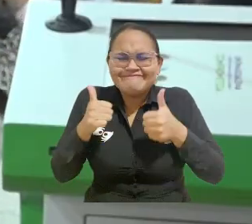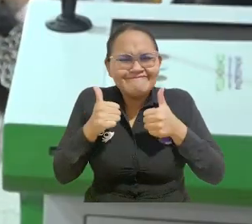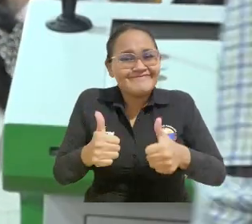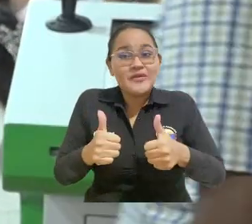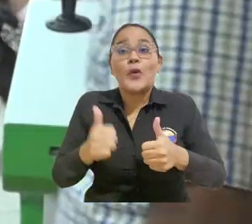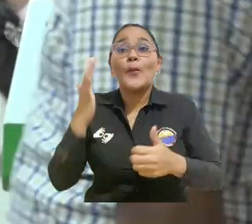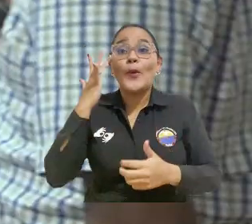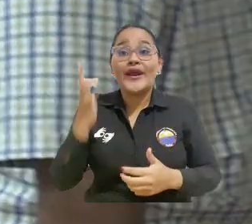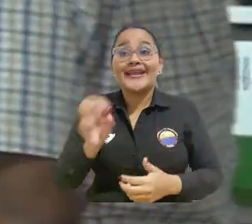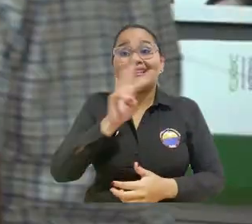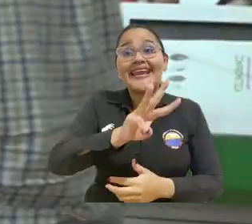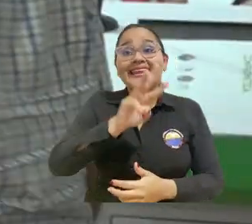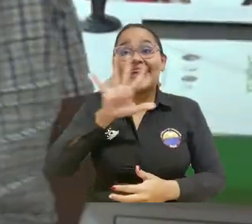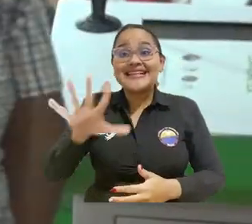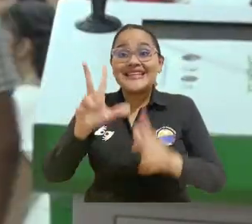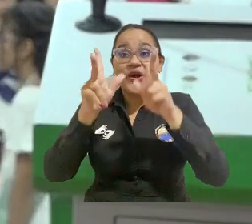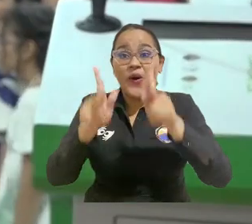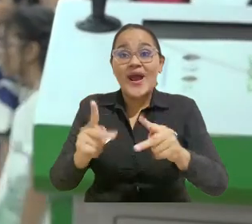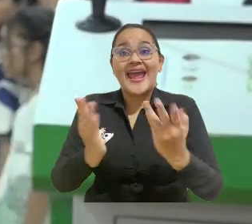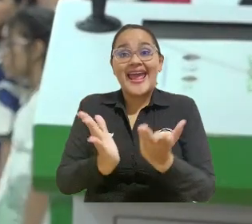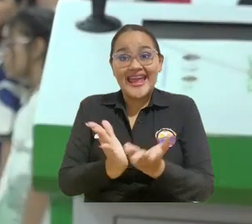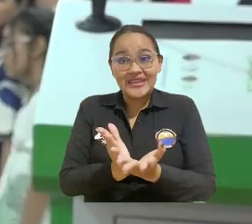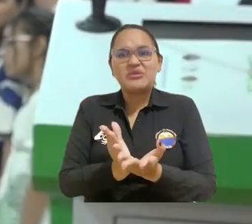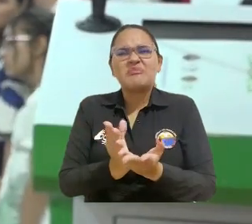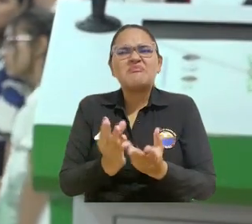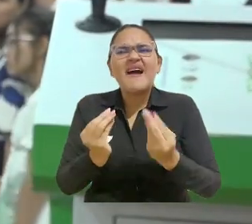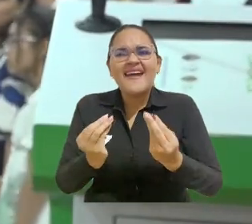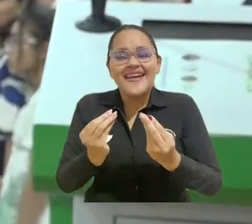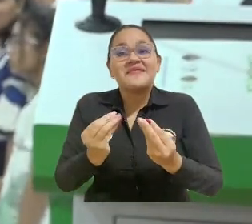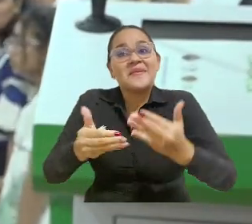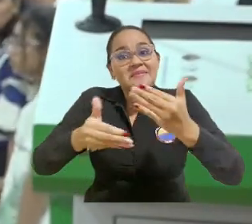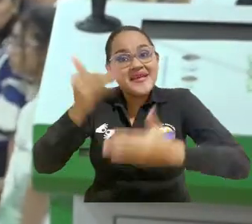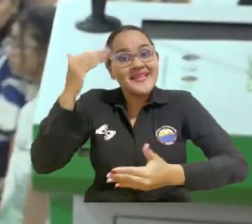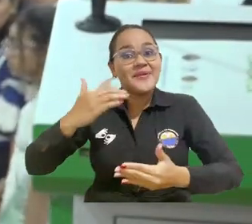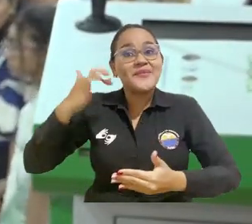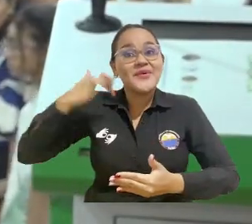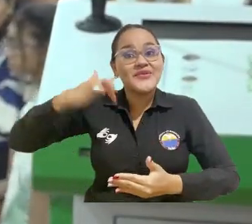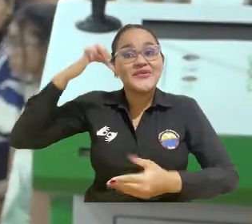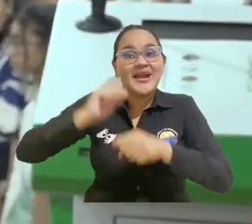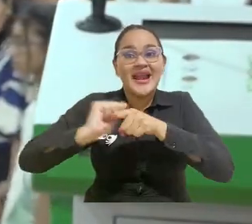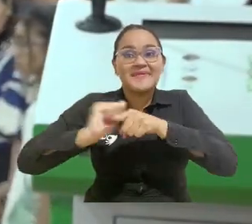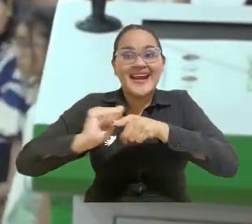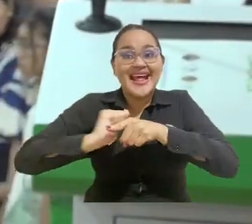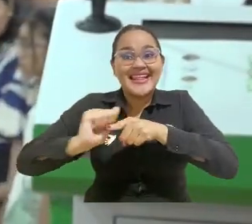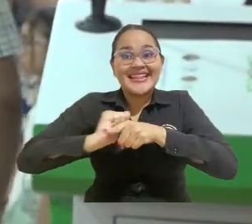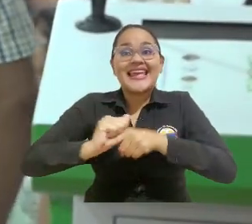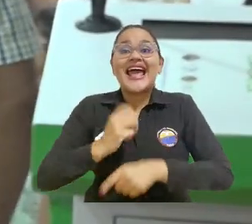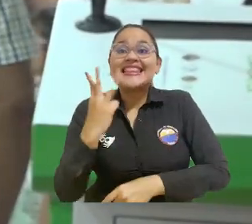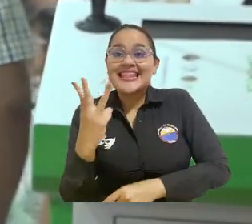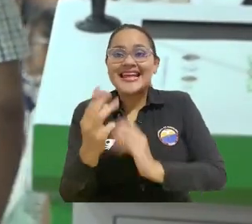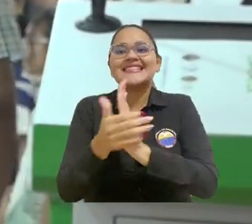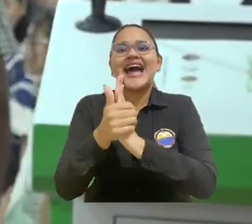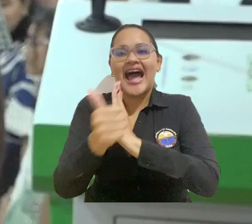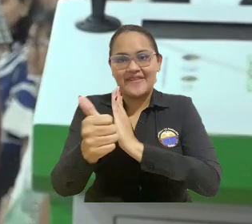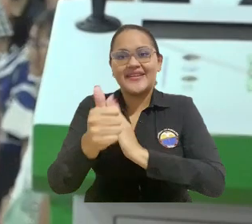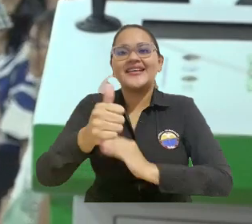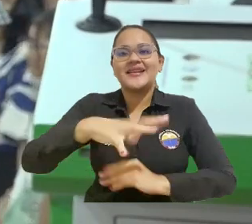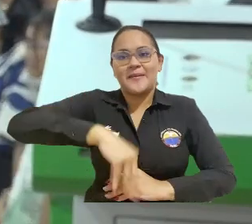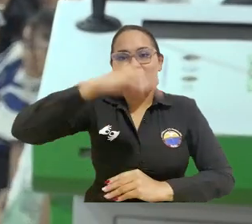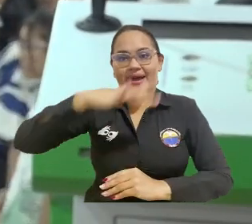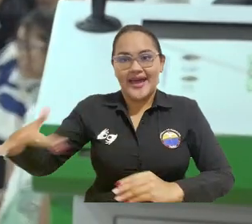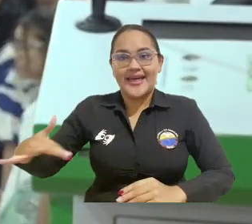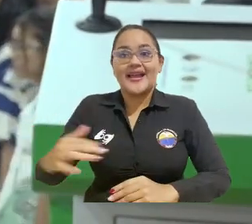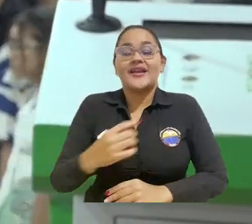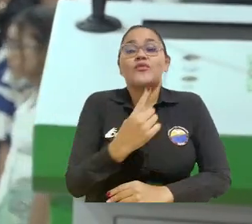porque contribuimos con 35 estudiantes para que iniciaran sus prácticas profesionales, de los cuales hay tres